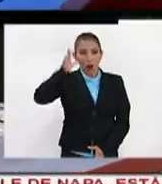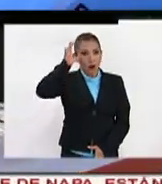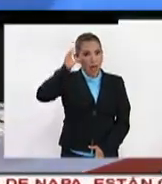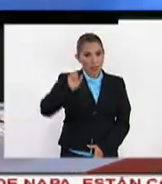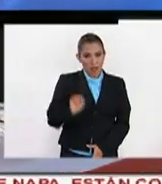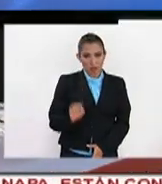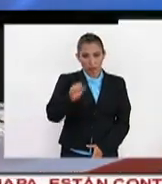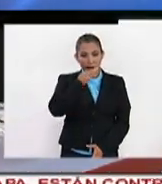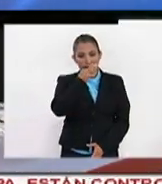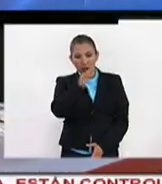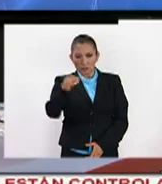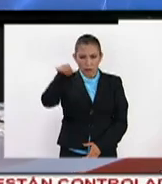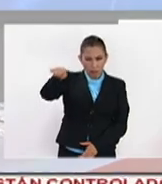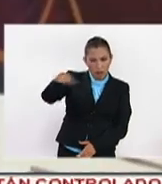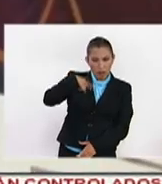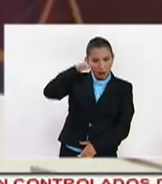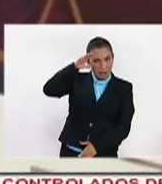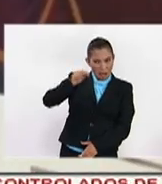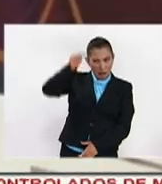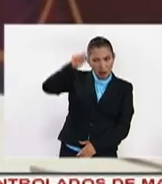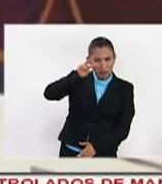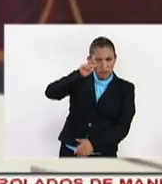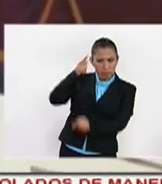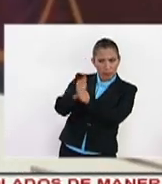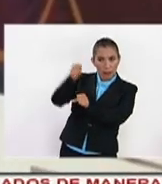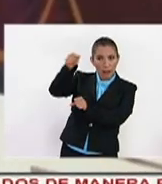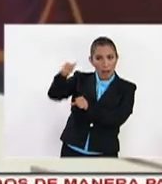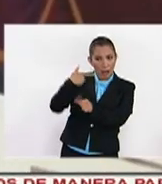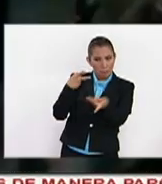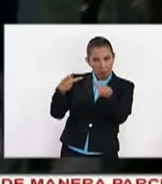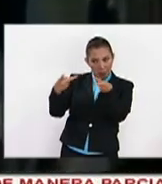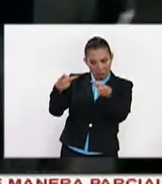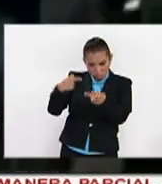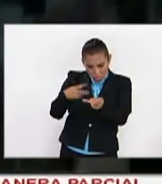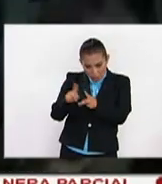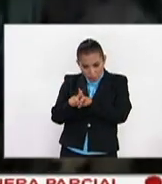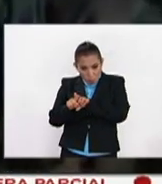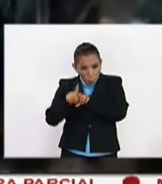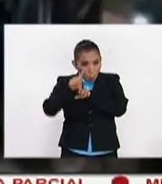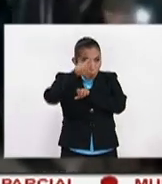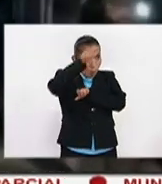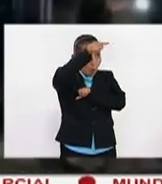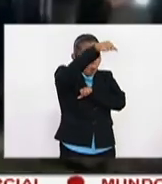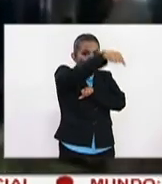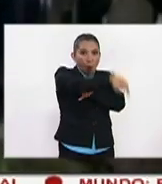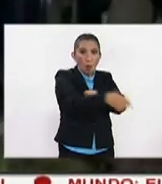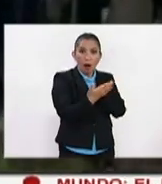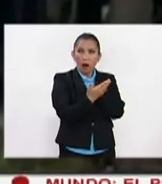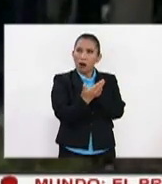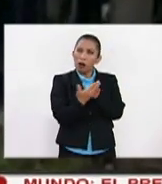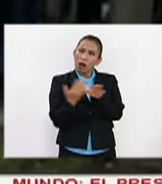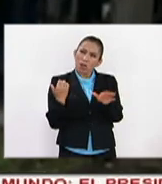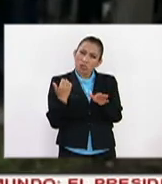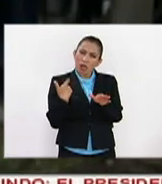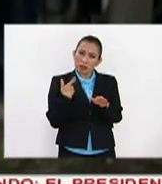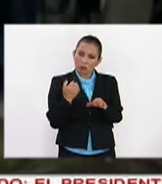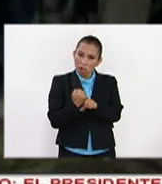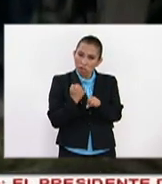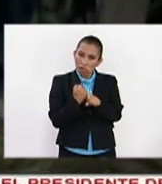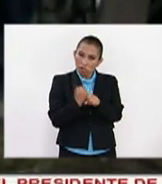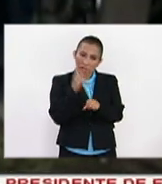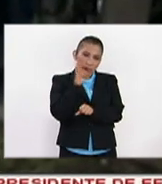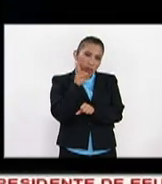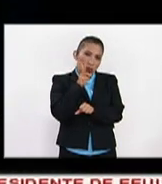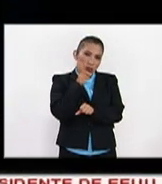Sur informó que el régimen de Kim Jong-un se está preparando para lanzar un misil balístico antes del próximo ejercicio